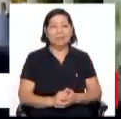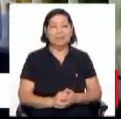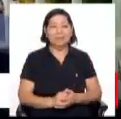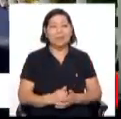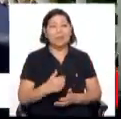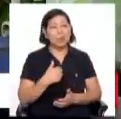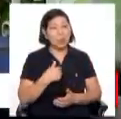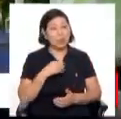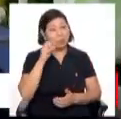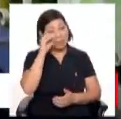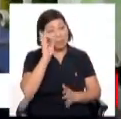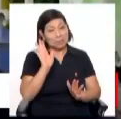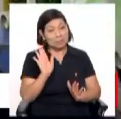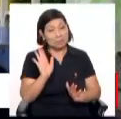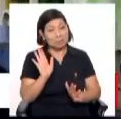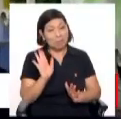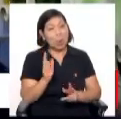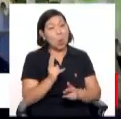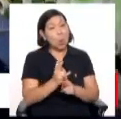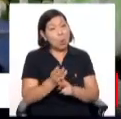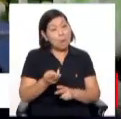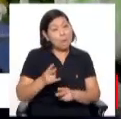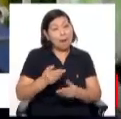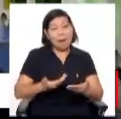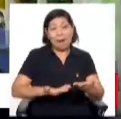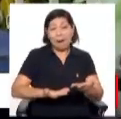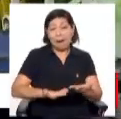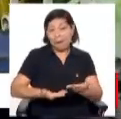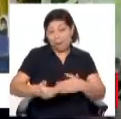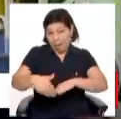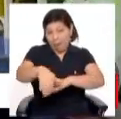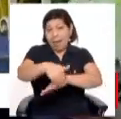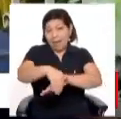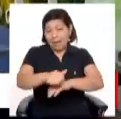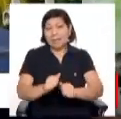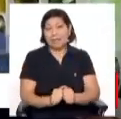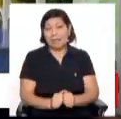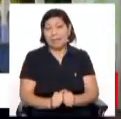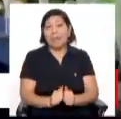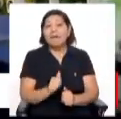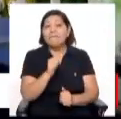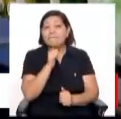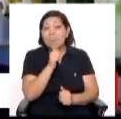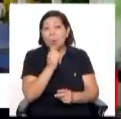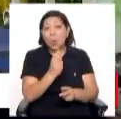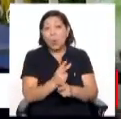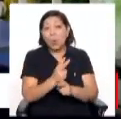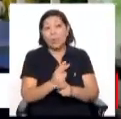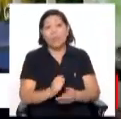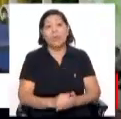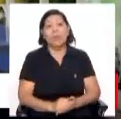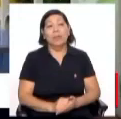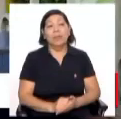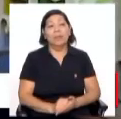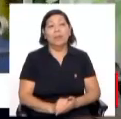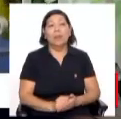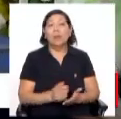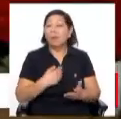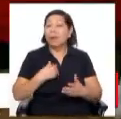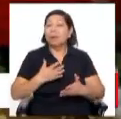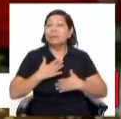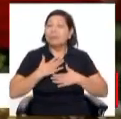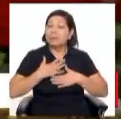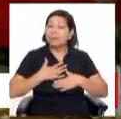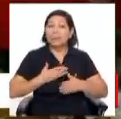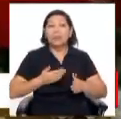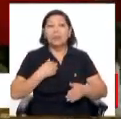Yo sugiero de que aumente la seguridad en las calles, ya que debido a la falta de seguridad no podemos salir